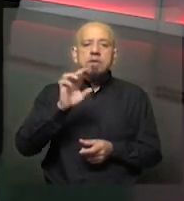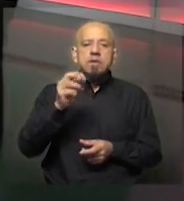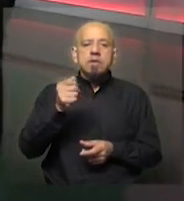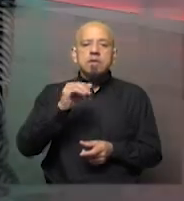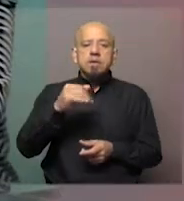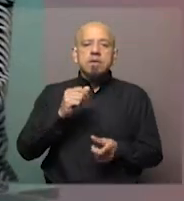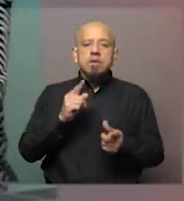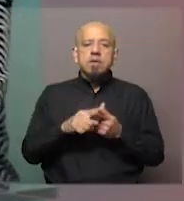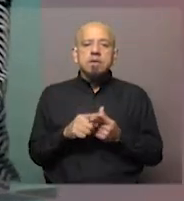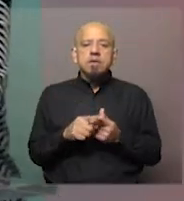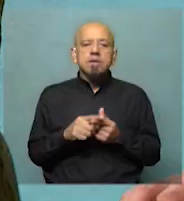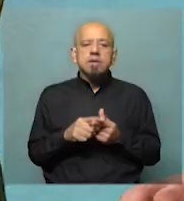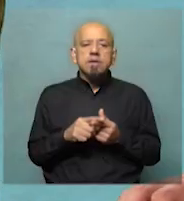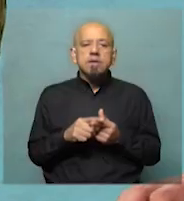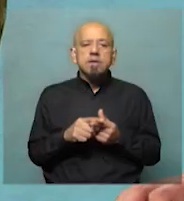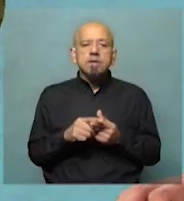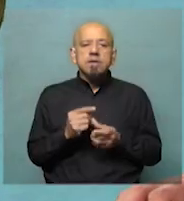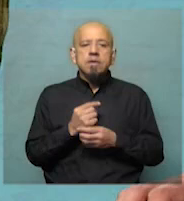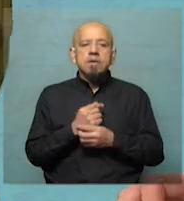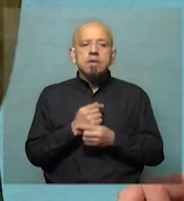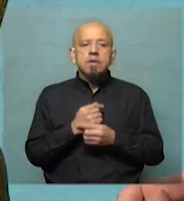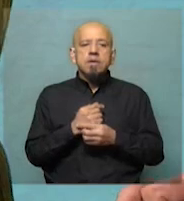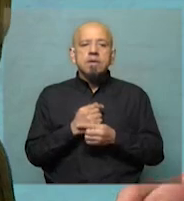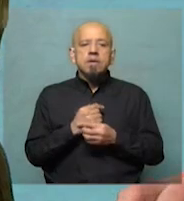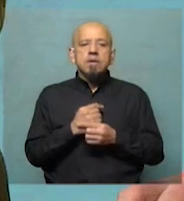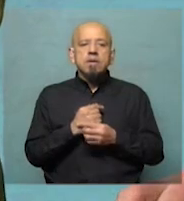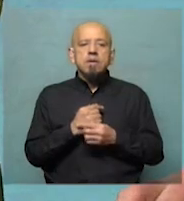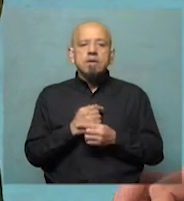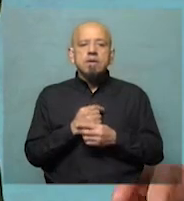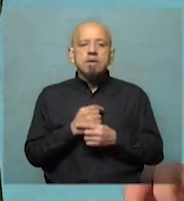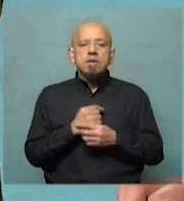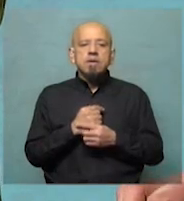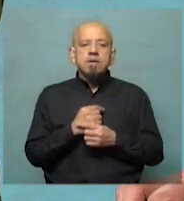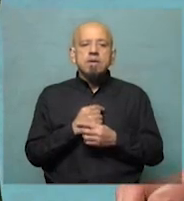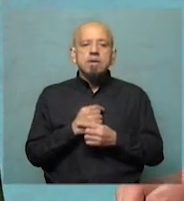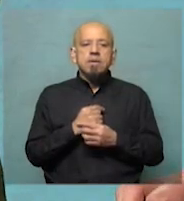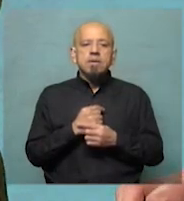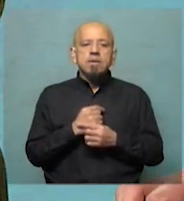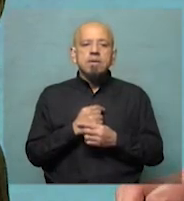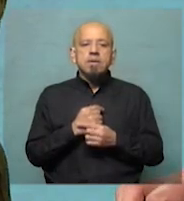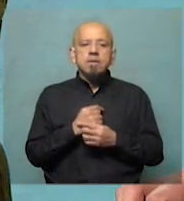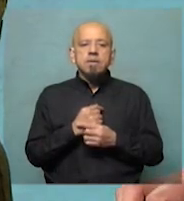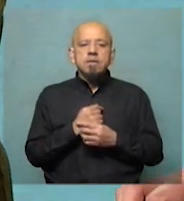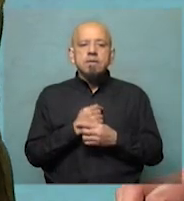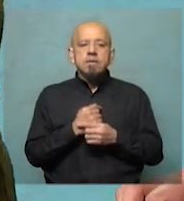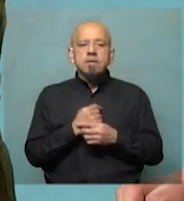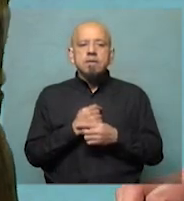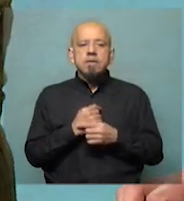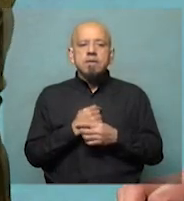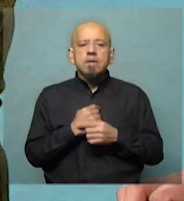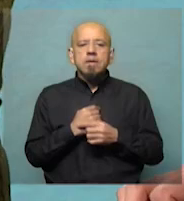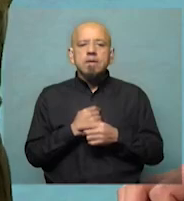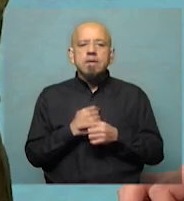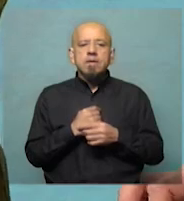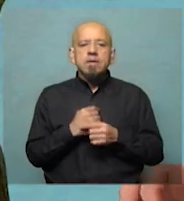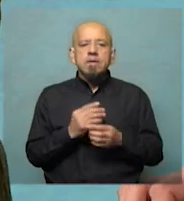Bueno, el rinraje todavía sigue. Sí, lucha, claro, rinraje. ¿Cómo no? Sí, yo hoy creo que me tengo que hacer un rinraje. Sí, hoy creo que fui Víctor ahí con una sonrisa siempre. Bien, bien hecho, lo han